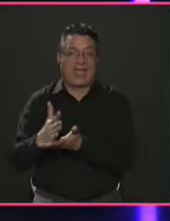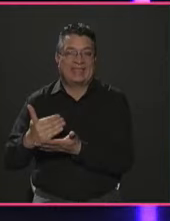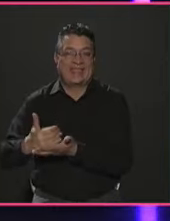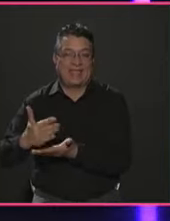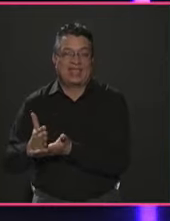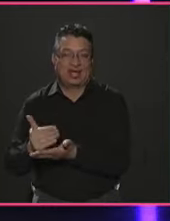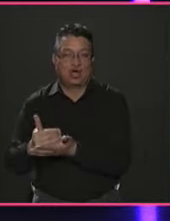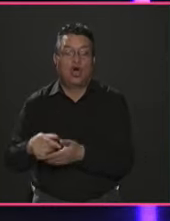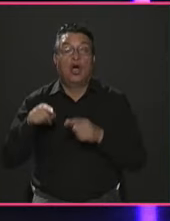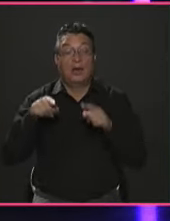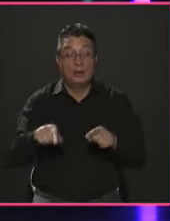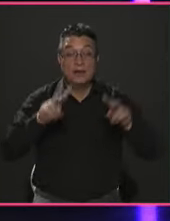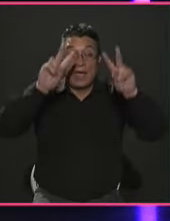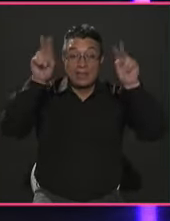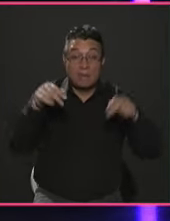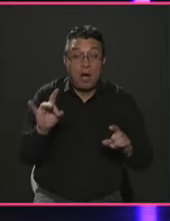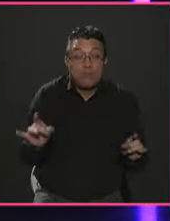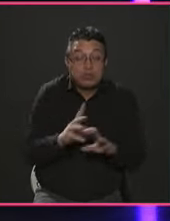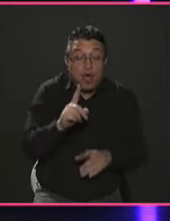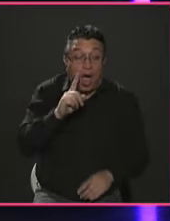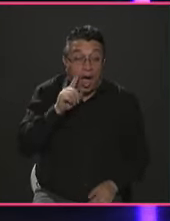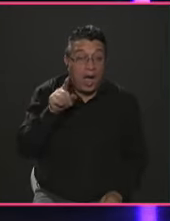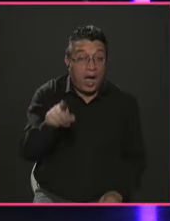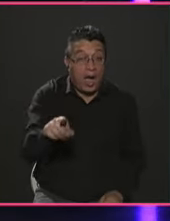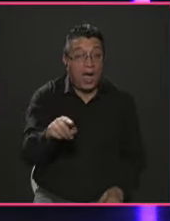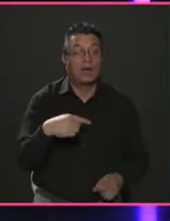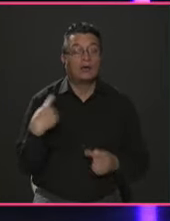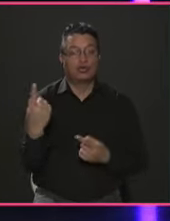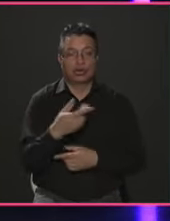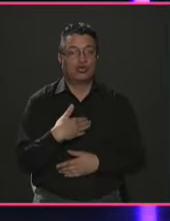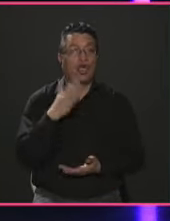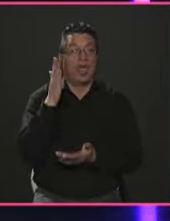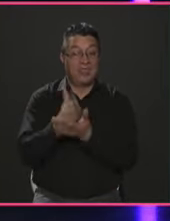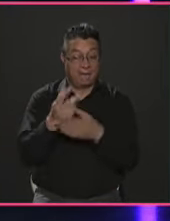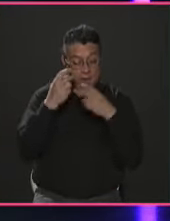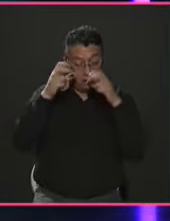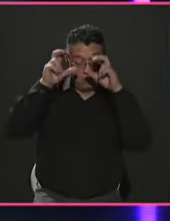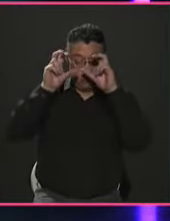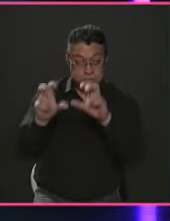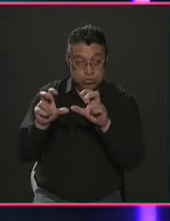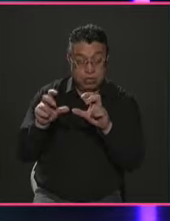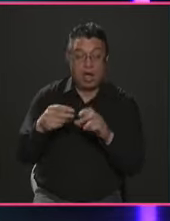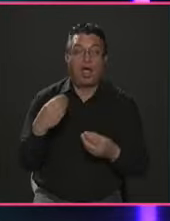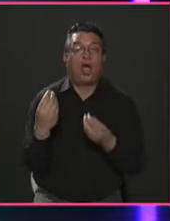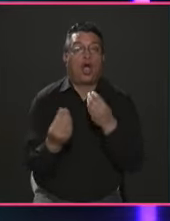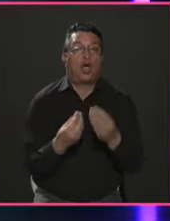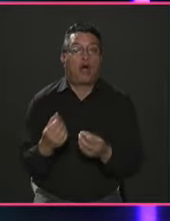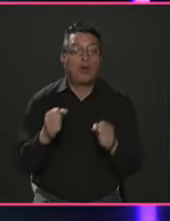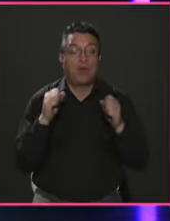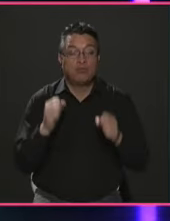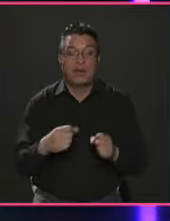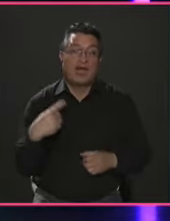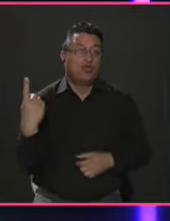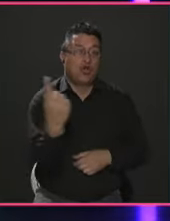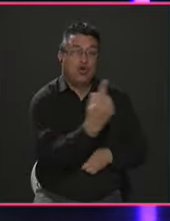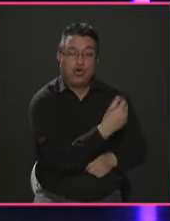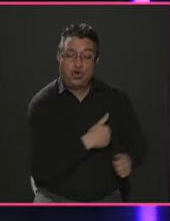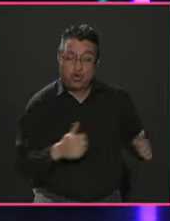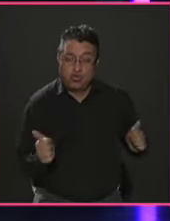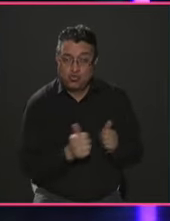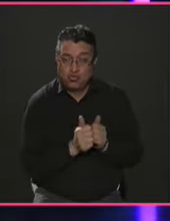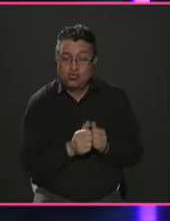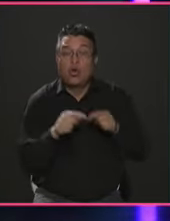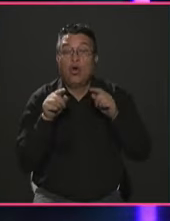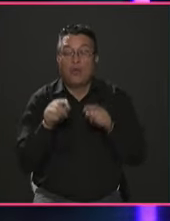hay alguna materia en la que debiéramos poner foco es cómo somos capaces colectivamente de